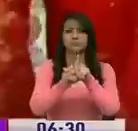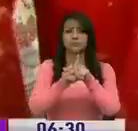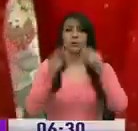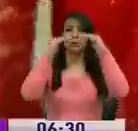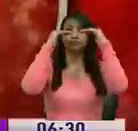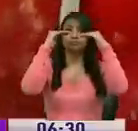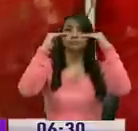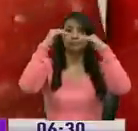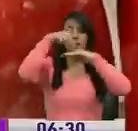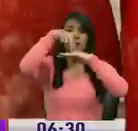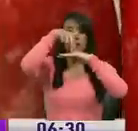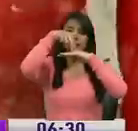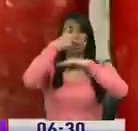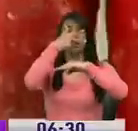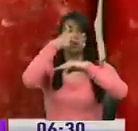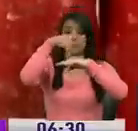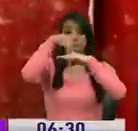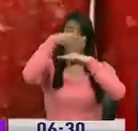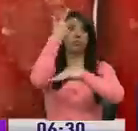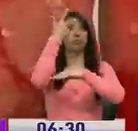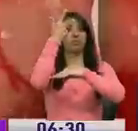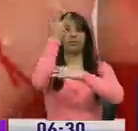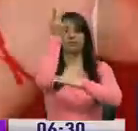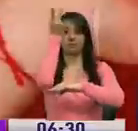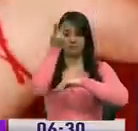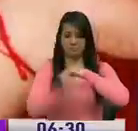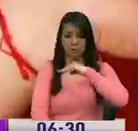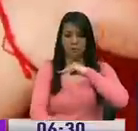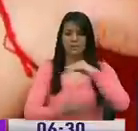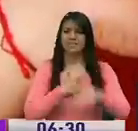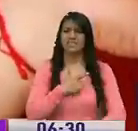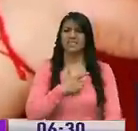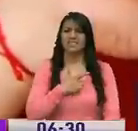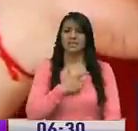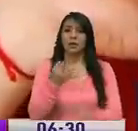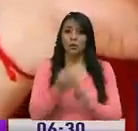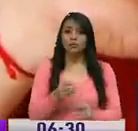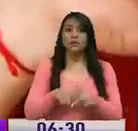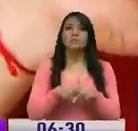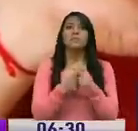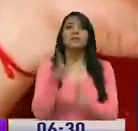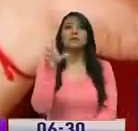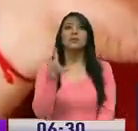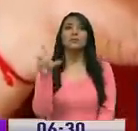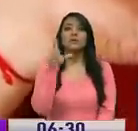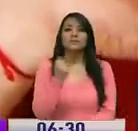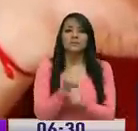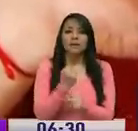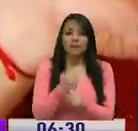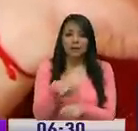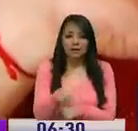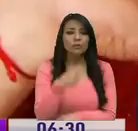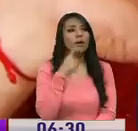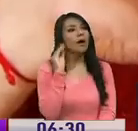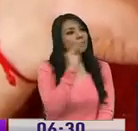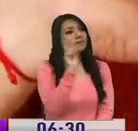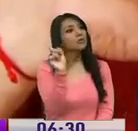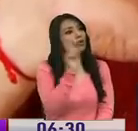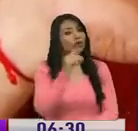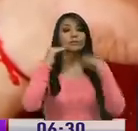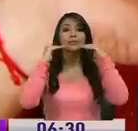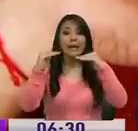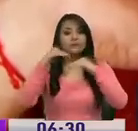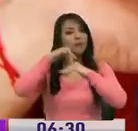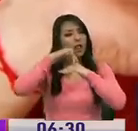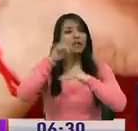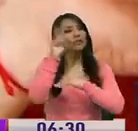etern que pisó y Lamentablemente cayó y recién comenzó el día lunes Y lamentablemente pero le advertimos a él no p es es el techo que está